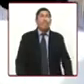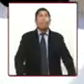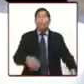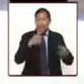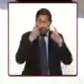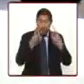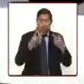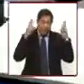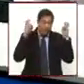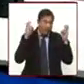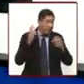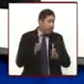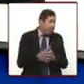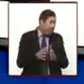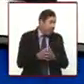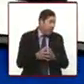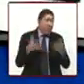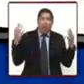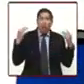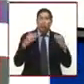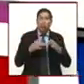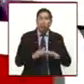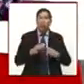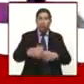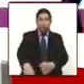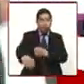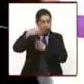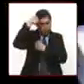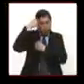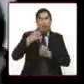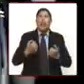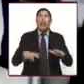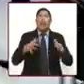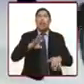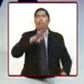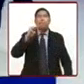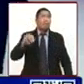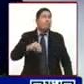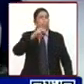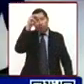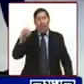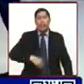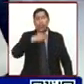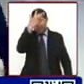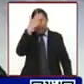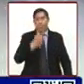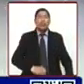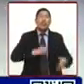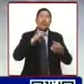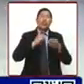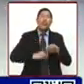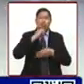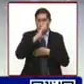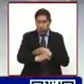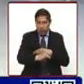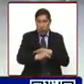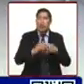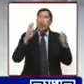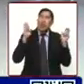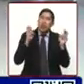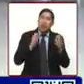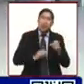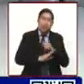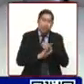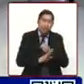Vamos a ver algunos detalles del Congreso del Movimiento al Socialismo que ya es este martes 3 de octubre. Hablamos de los dispositivos